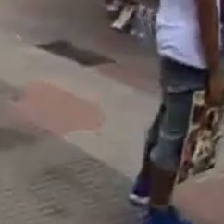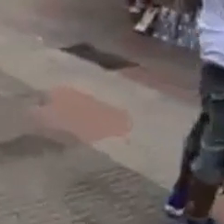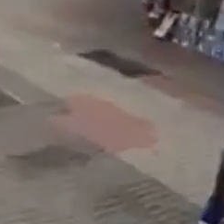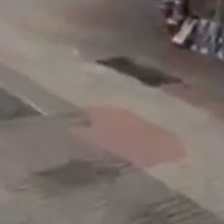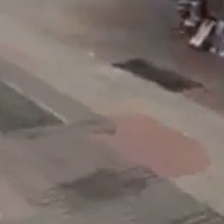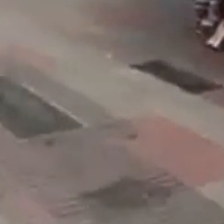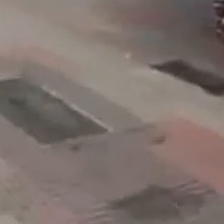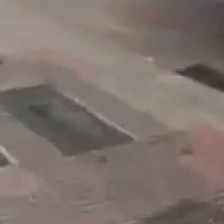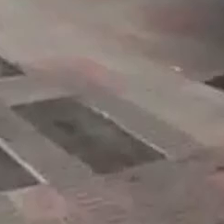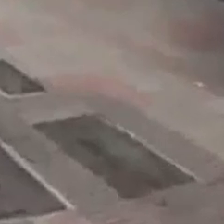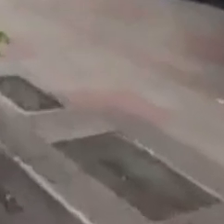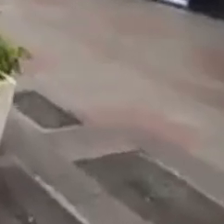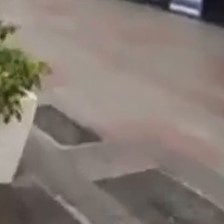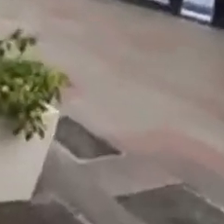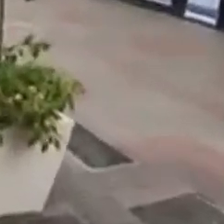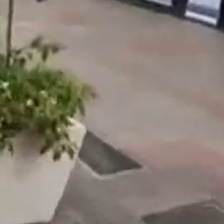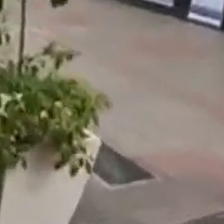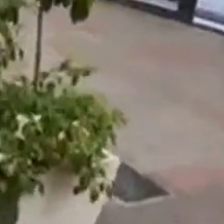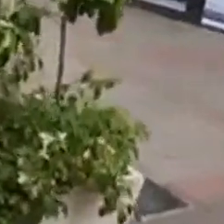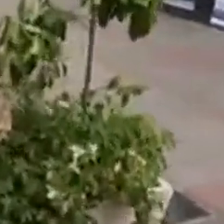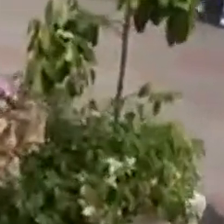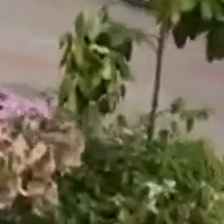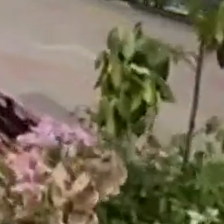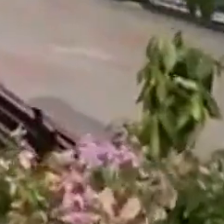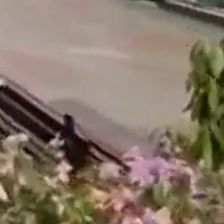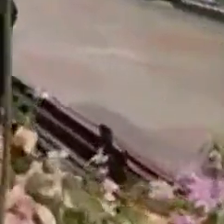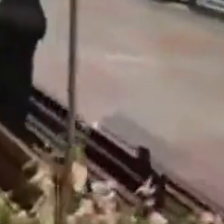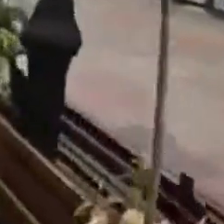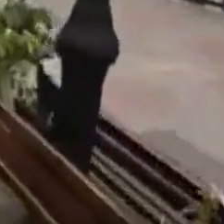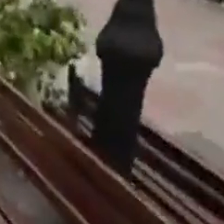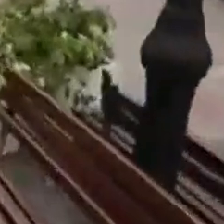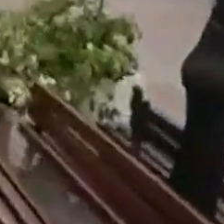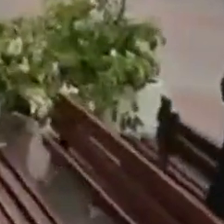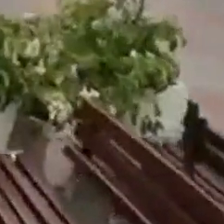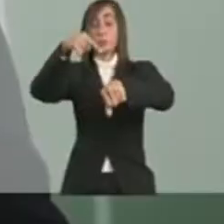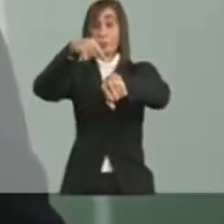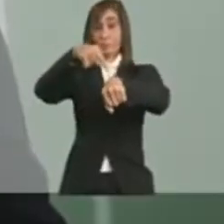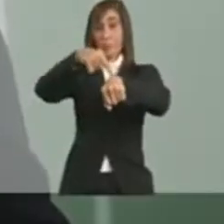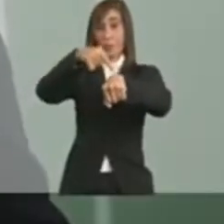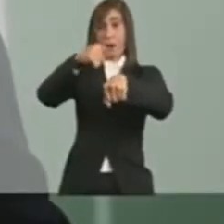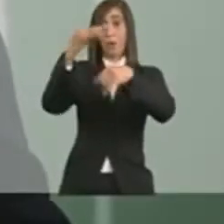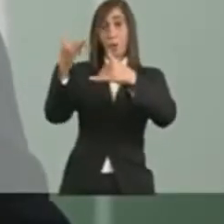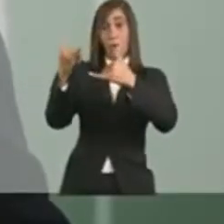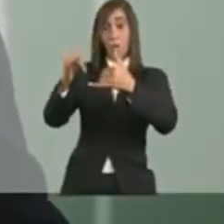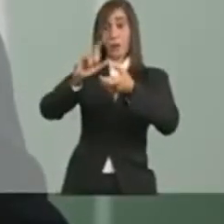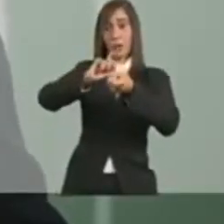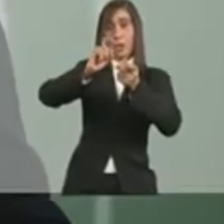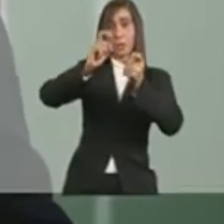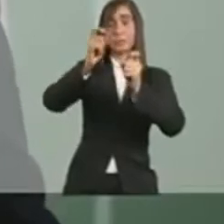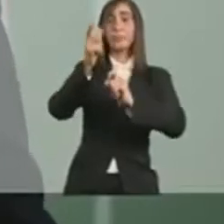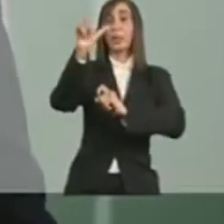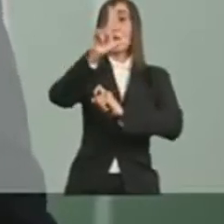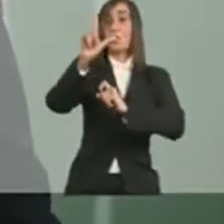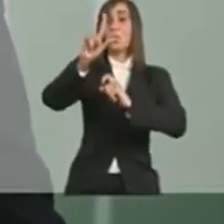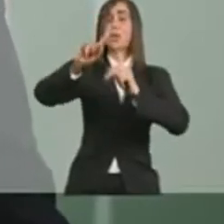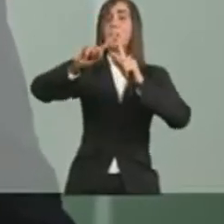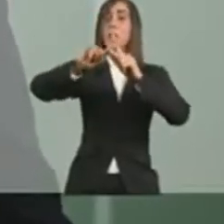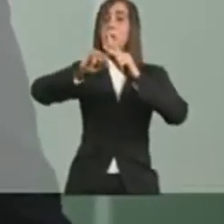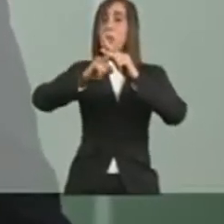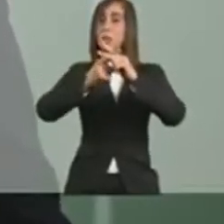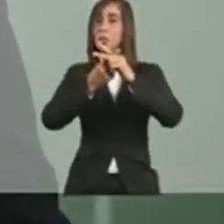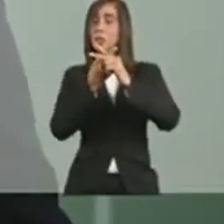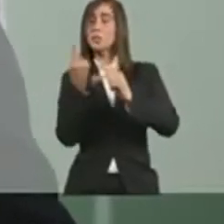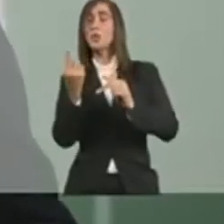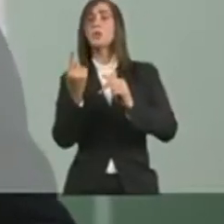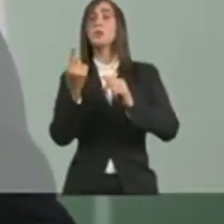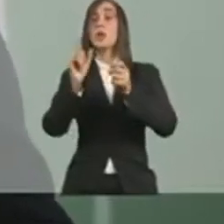por COVID-19, iniciando con la modificación del horario del toque de queda. A partir del lunes 18, de lunes a